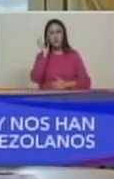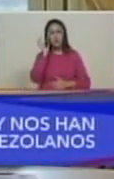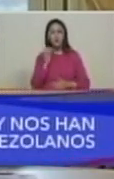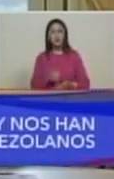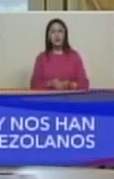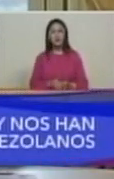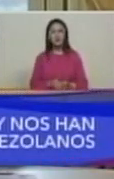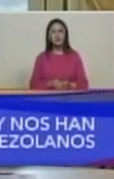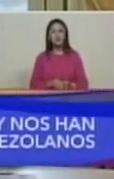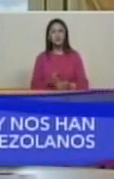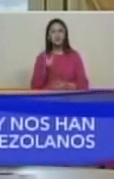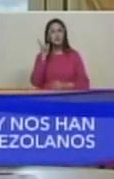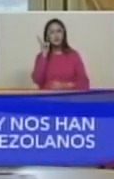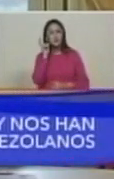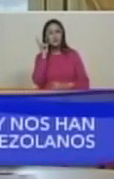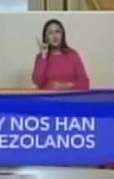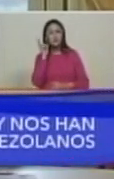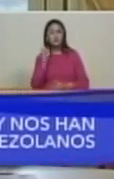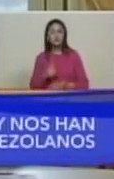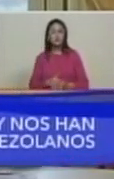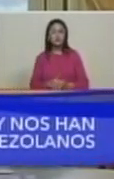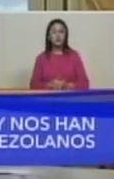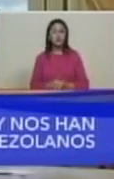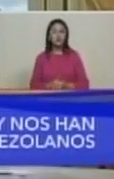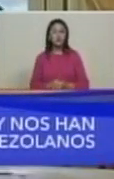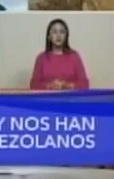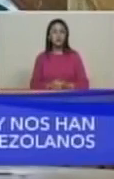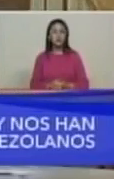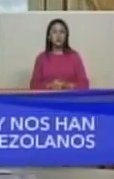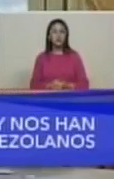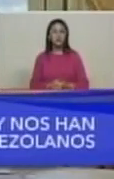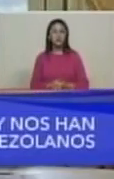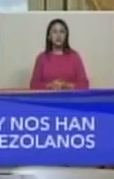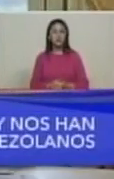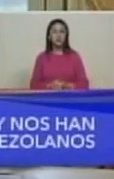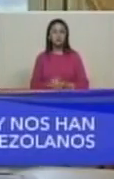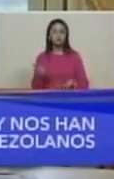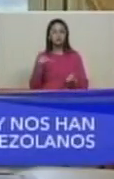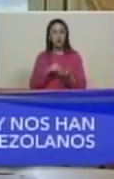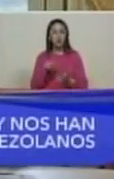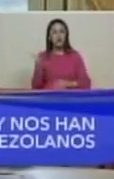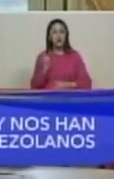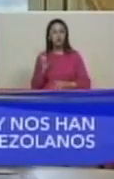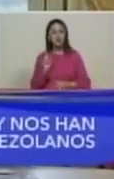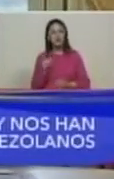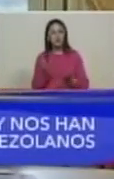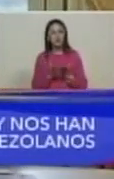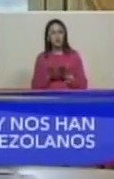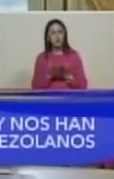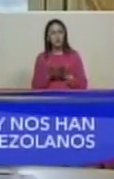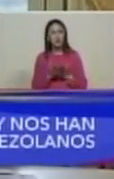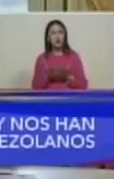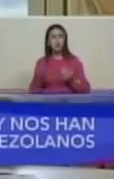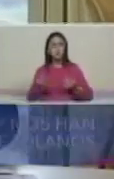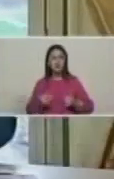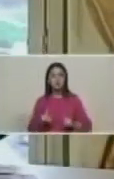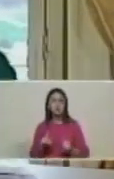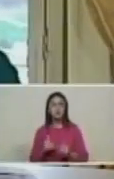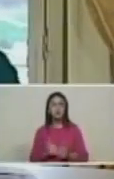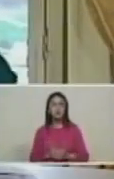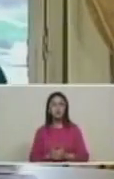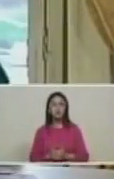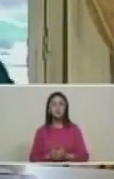se fueron escuchando falsos cantos de sirena, regresen a Venezuela a estudiar, a que sus hijos estudien